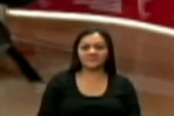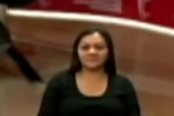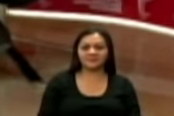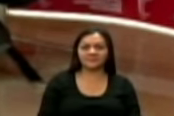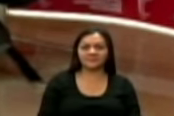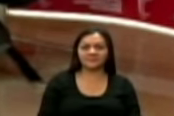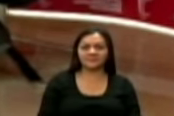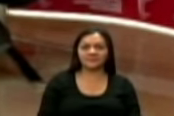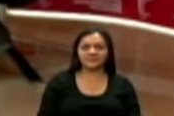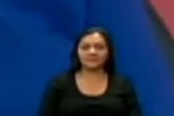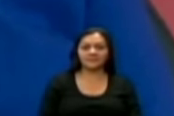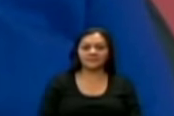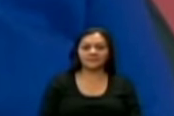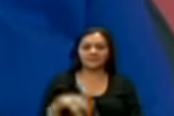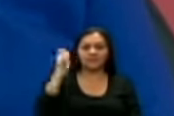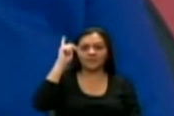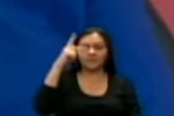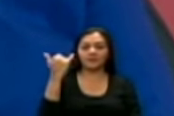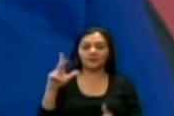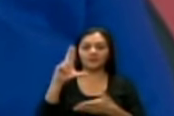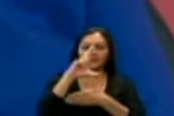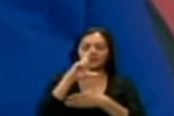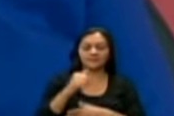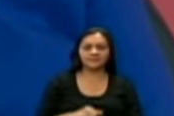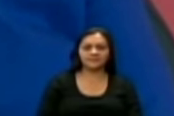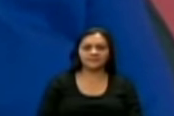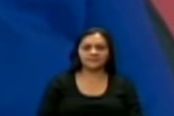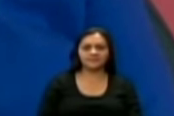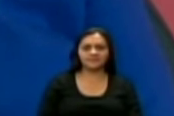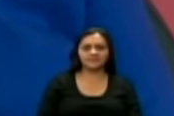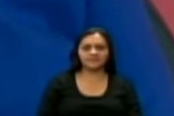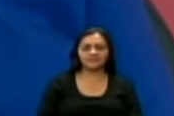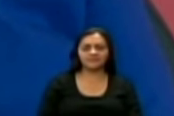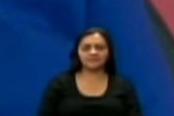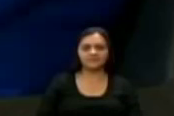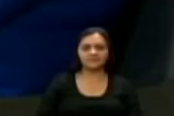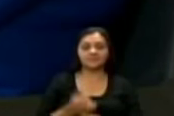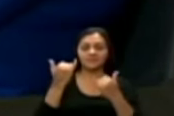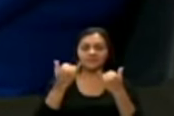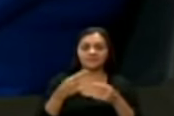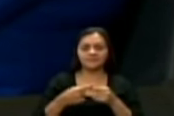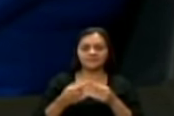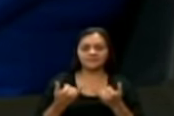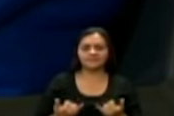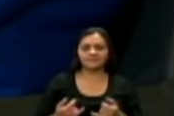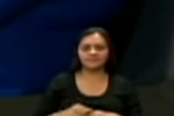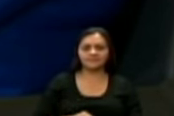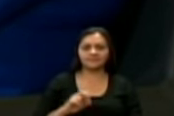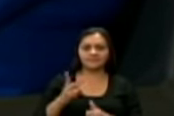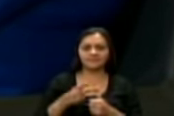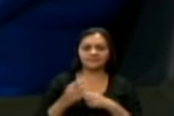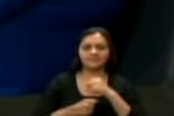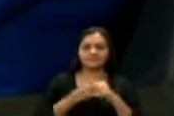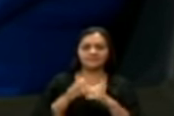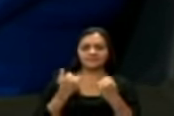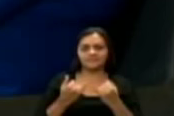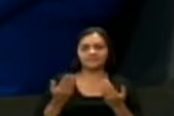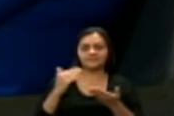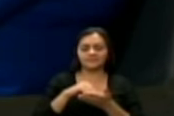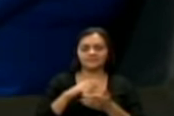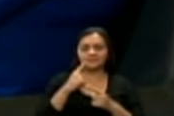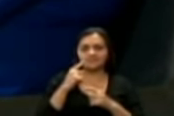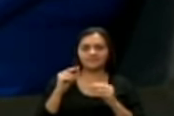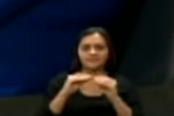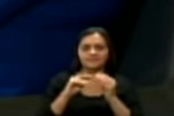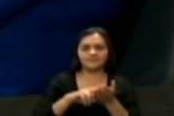cuál es su criterio inicial de lo que significa este encuentro latinoamericano progresista que se está llevando a cabo en el Ecuador por segundo año consecutivo y que